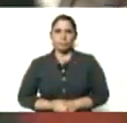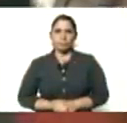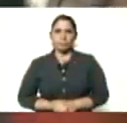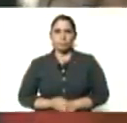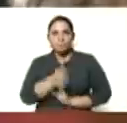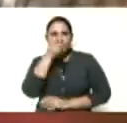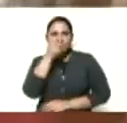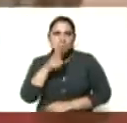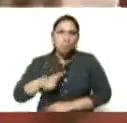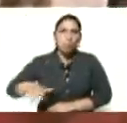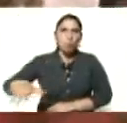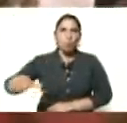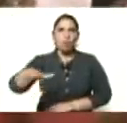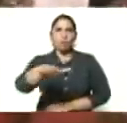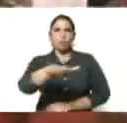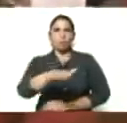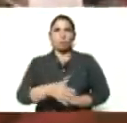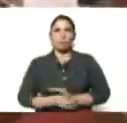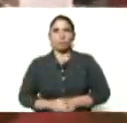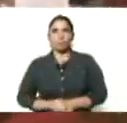Pueblo.